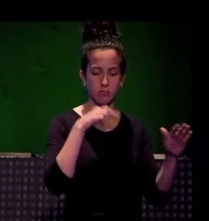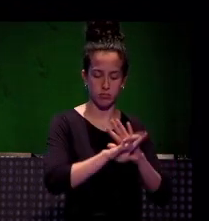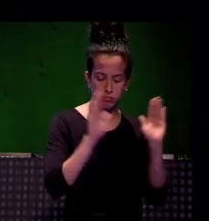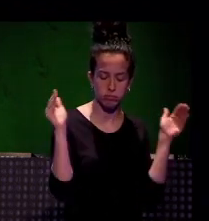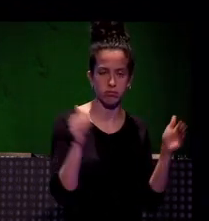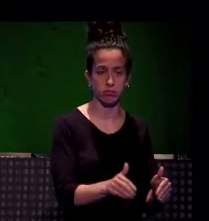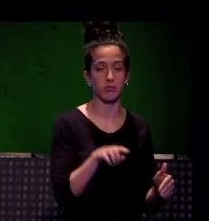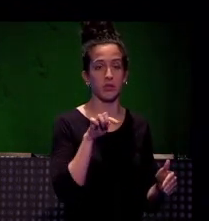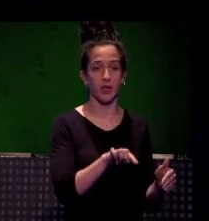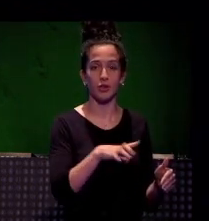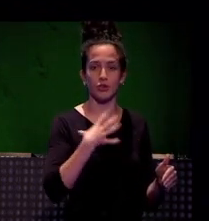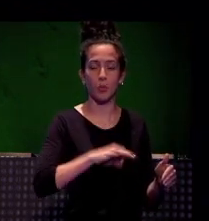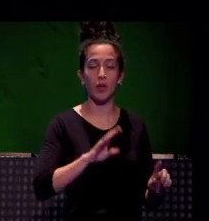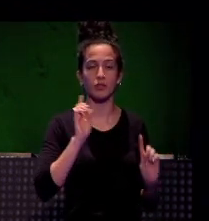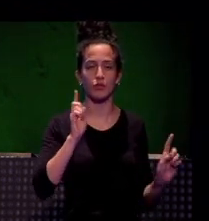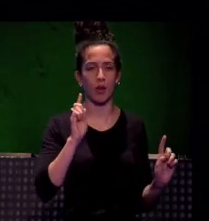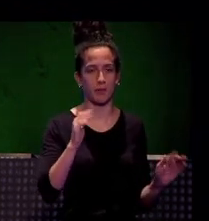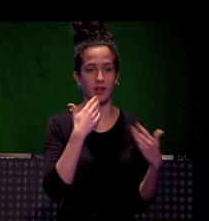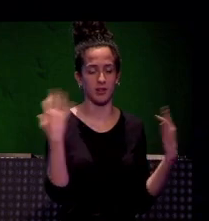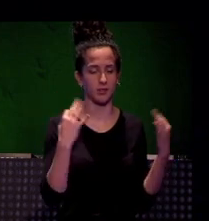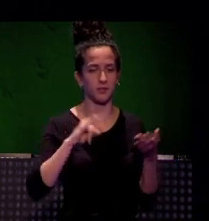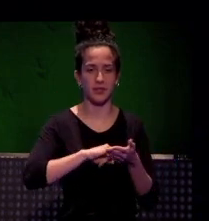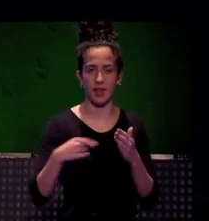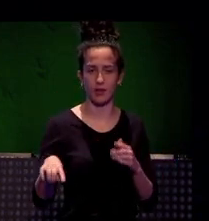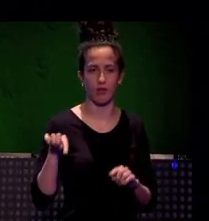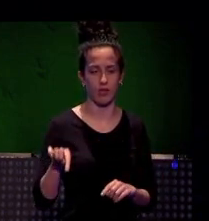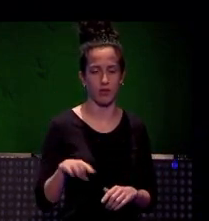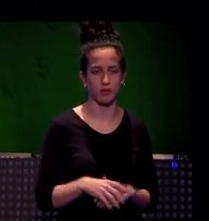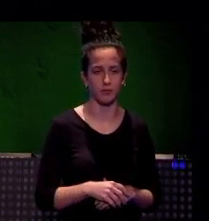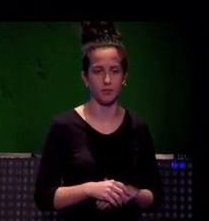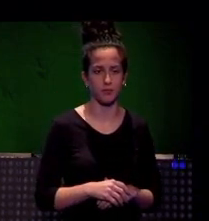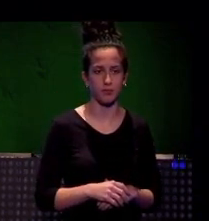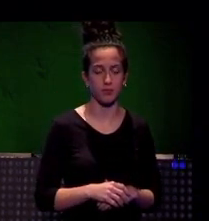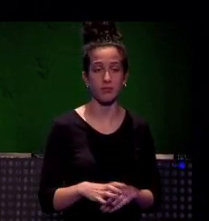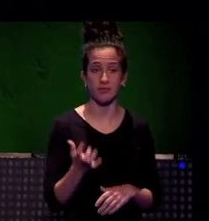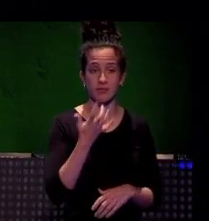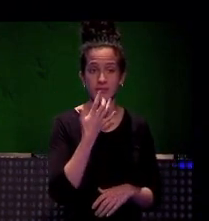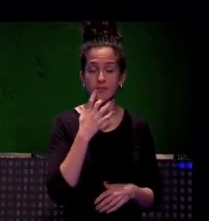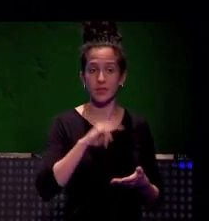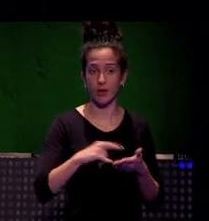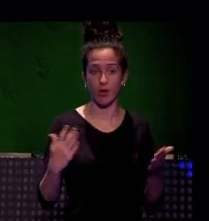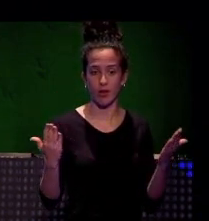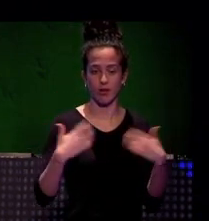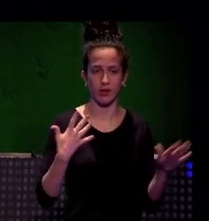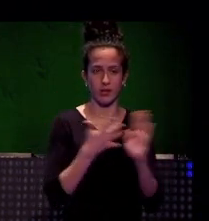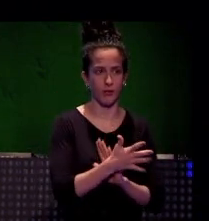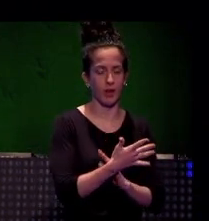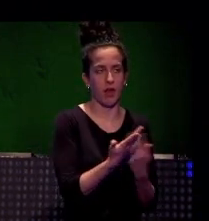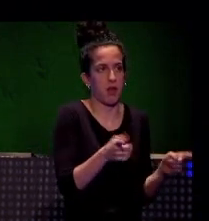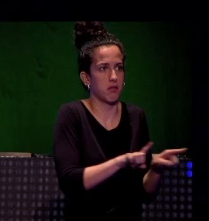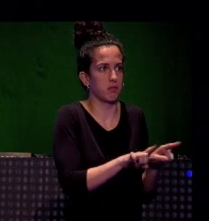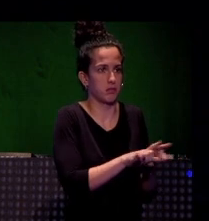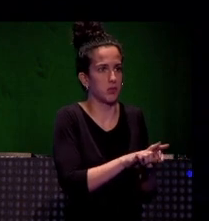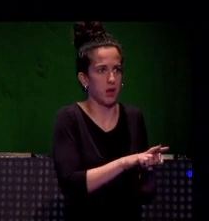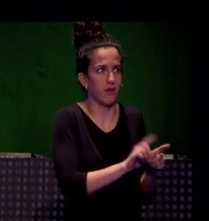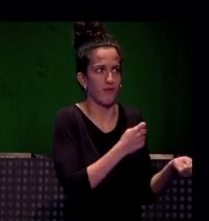posible gracias a gracias a la tecnología es decir no podríamos no podríamos vender no podríamos ir a